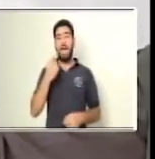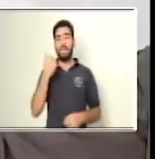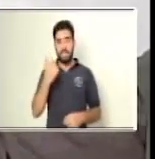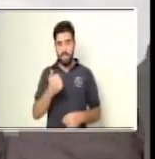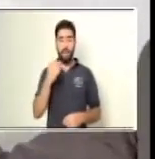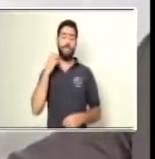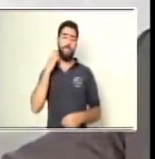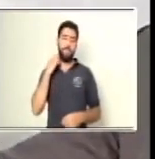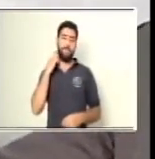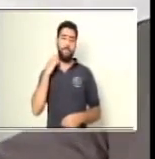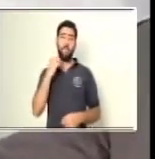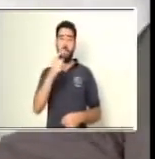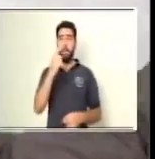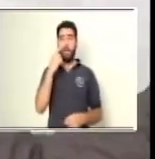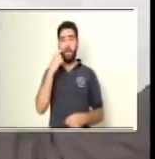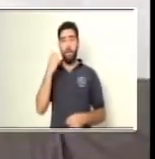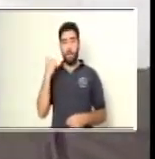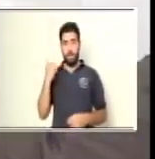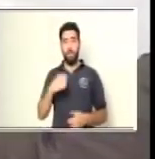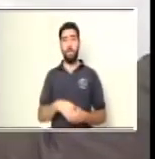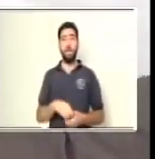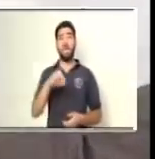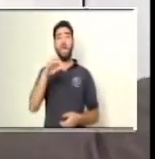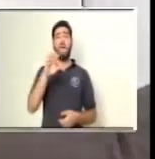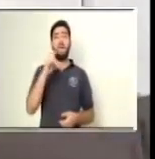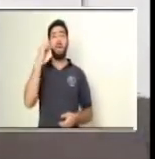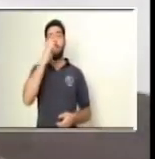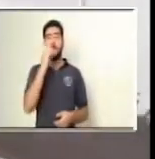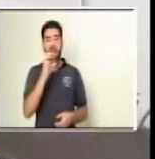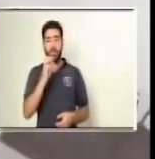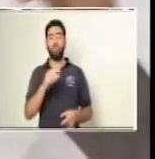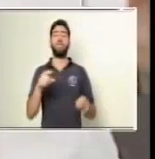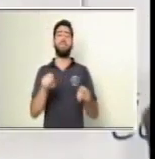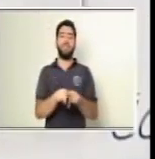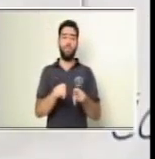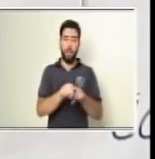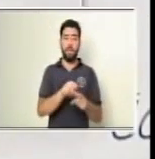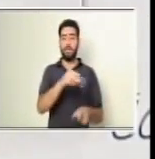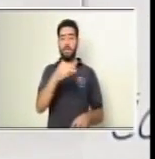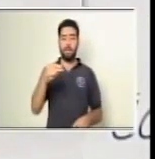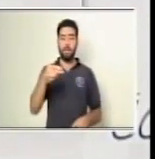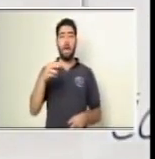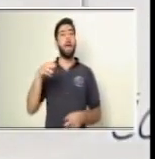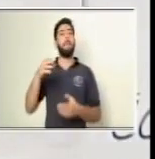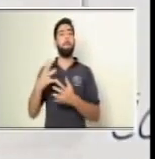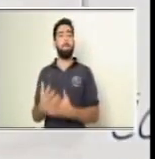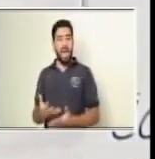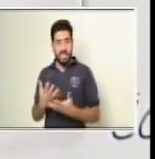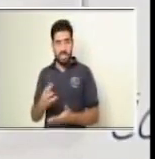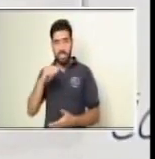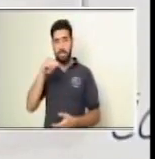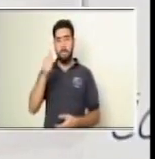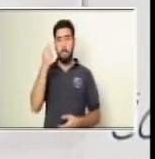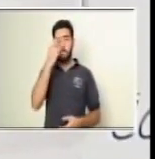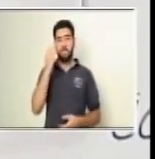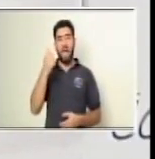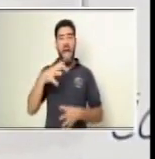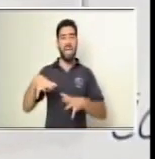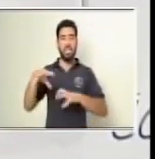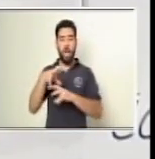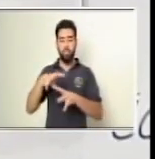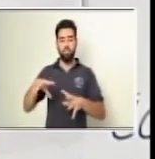fórmula, aplicando la segunda ley de Newton, que peso es masa por gravedad.